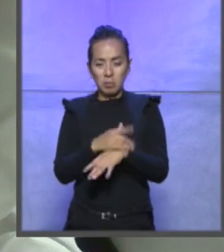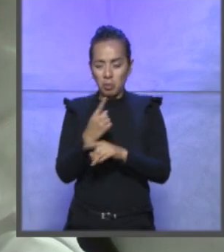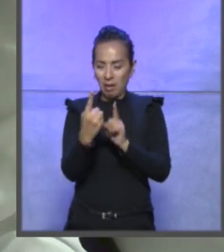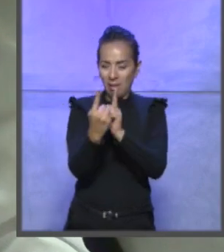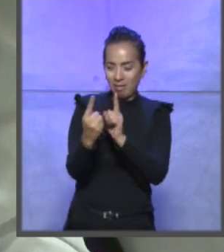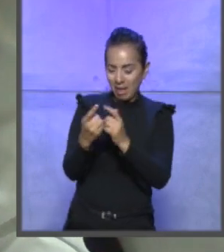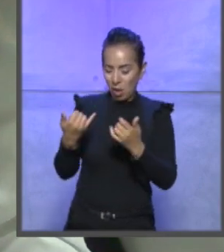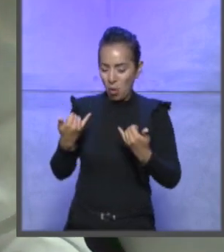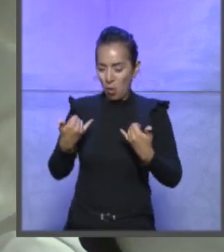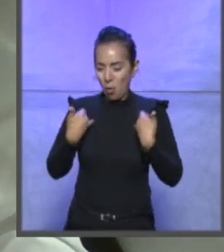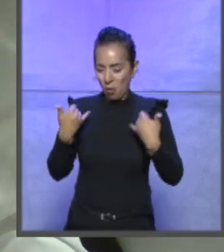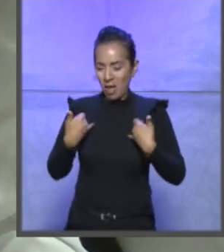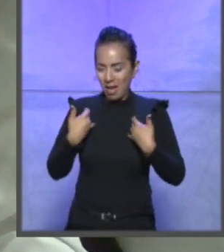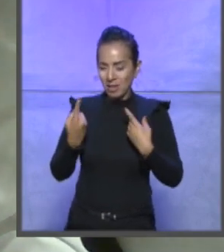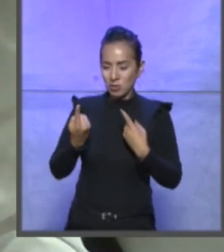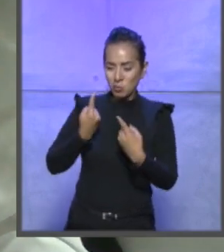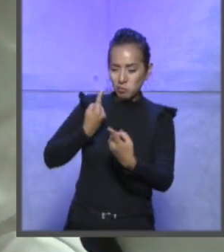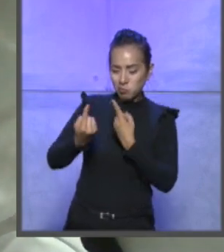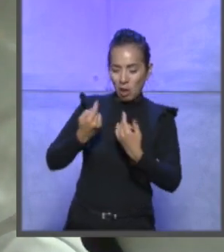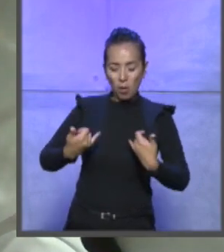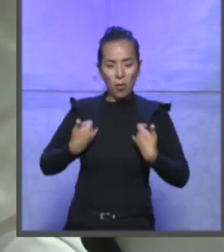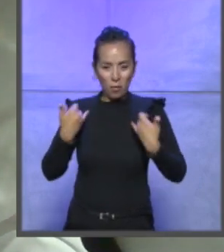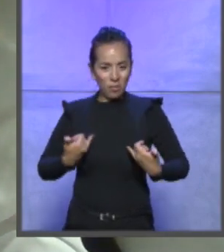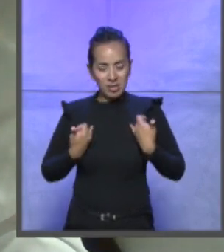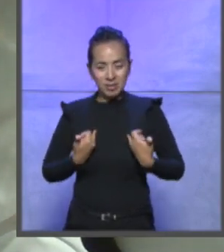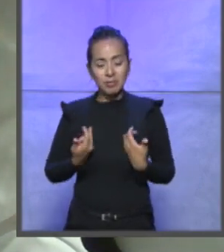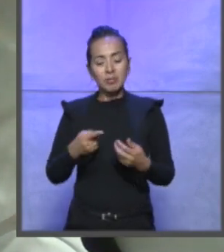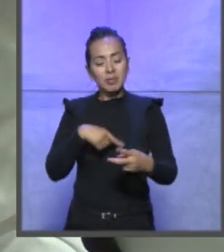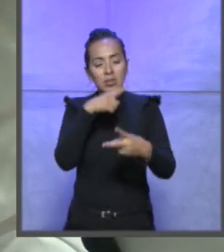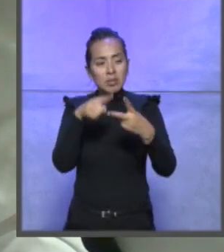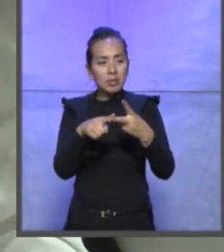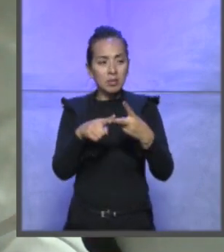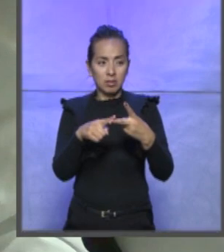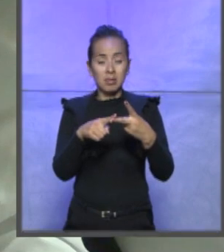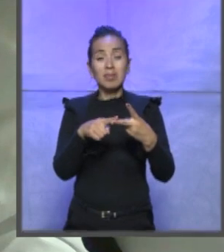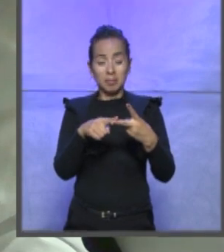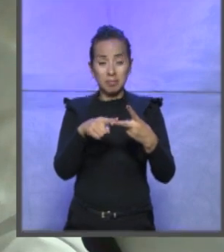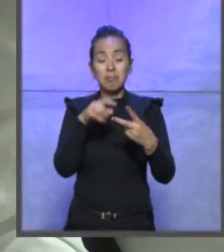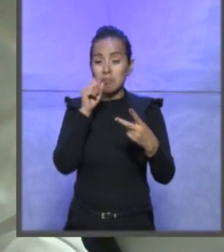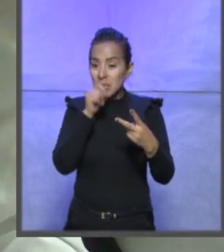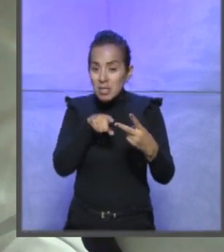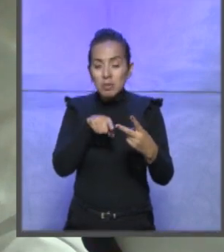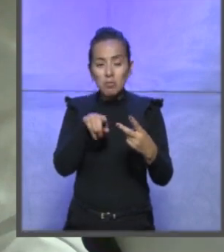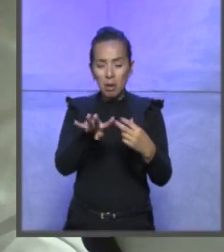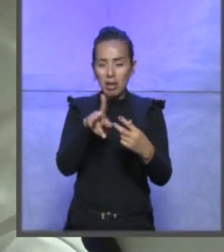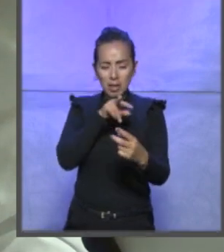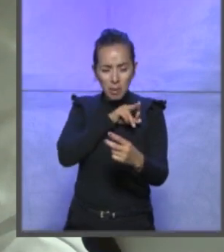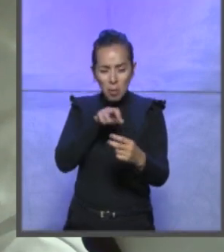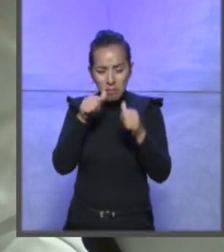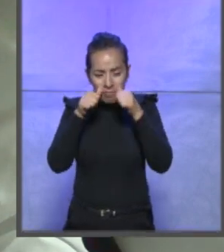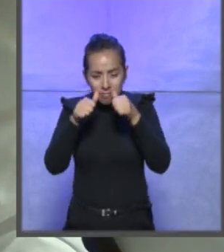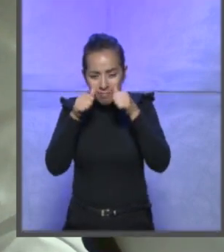en joven a joven. Entonces, me permito pasar al segundo punto, en el cual es la visibilidad y voz, en